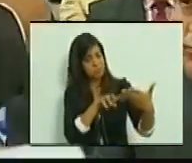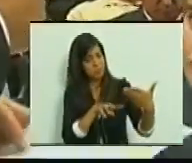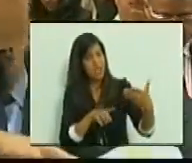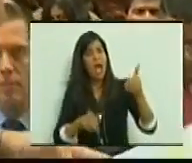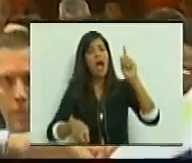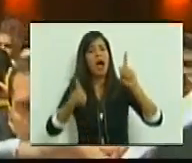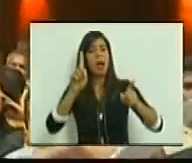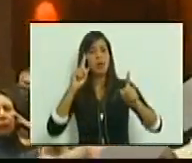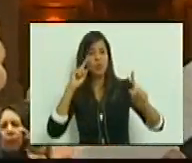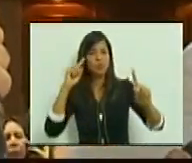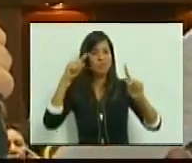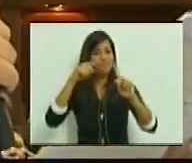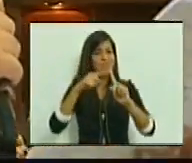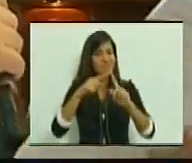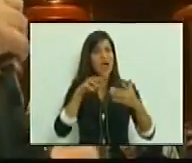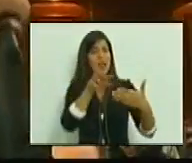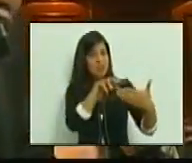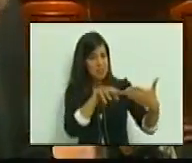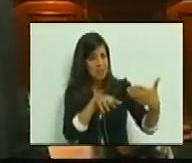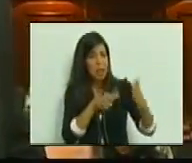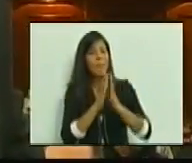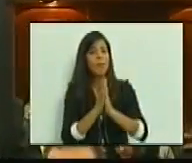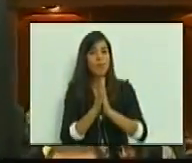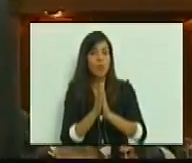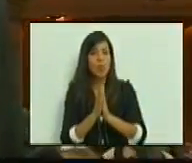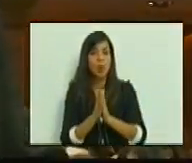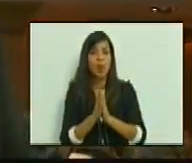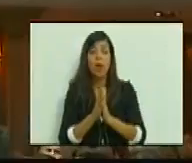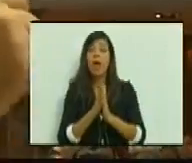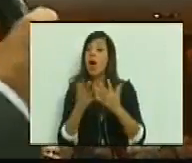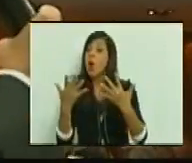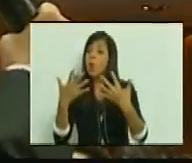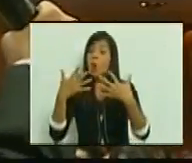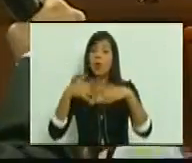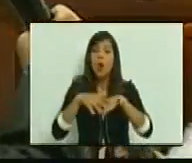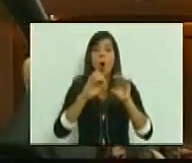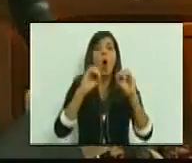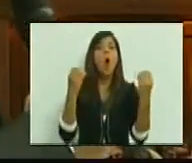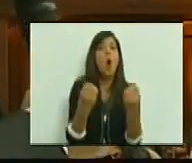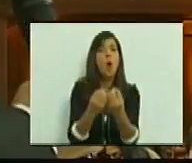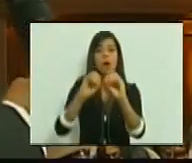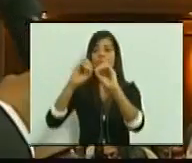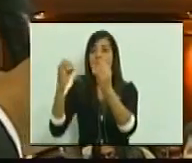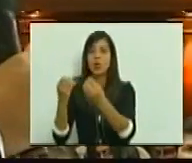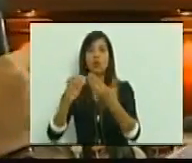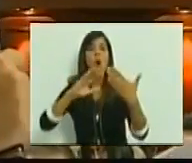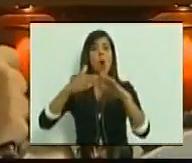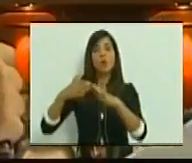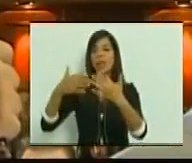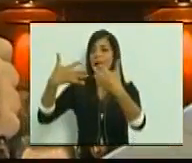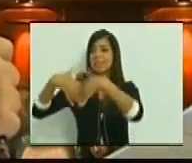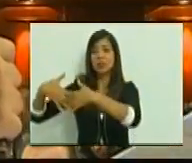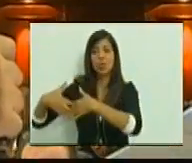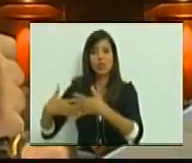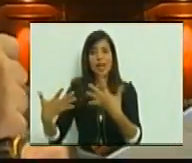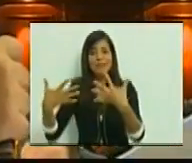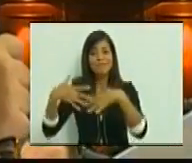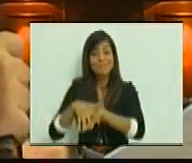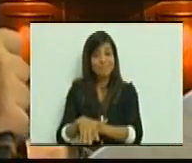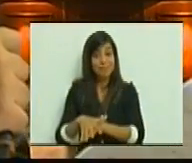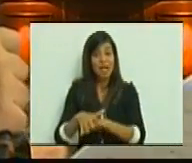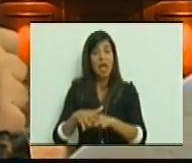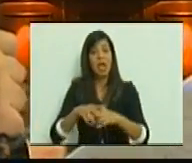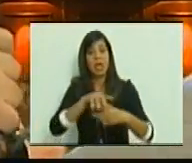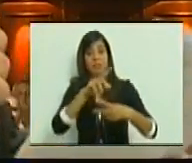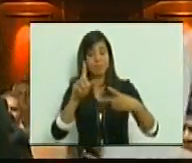algunos de ellos. Unidad de fines de todas estas organizaciones, de todas estas estructuras.